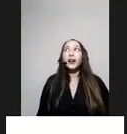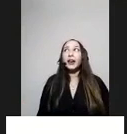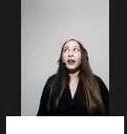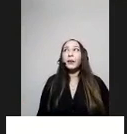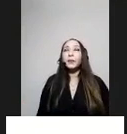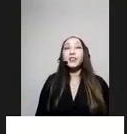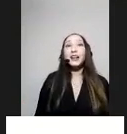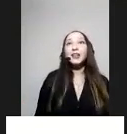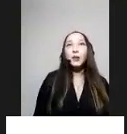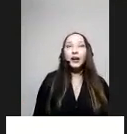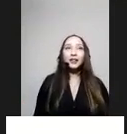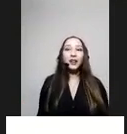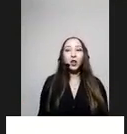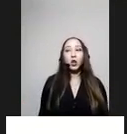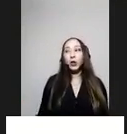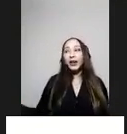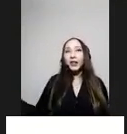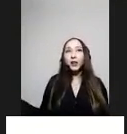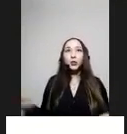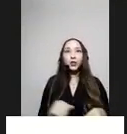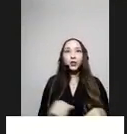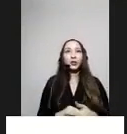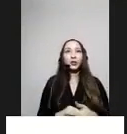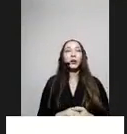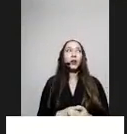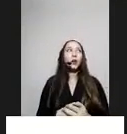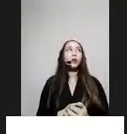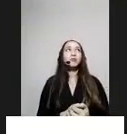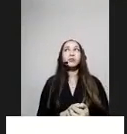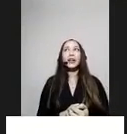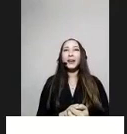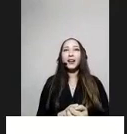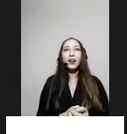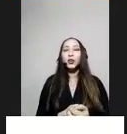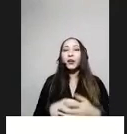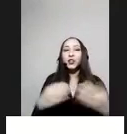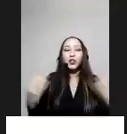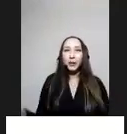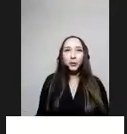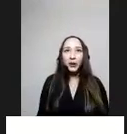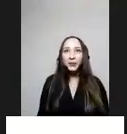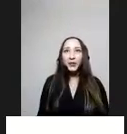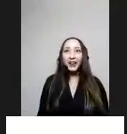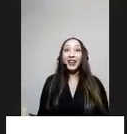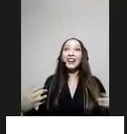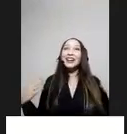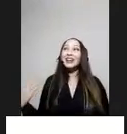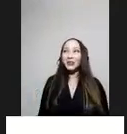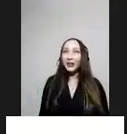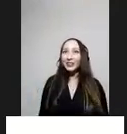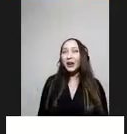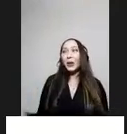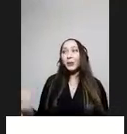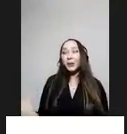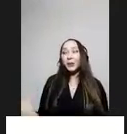que llegan a su casa, colocan las llaves en un sitio y luego se le pierden y no saben dónde las pusieron? Eso